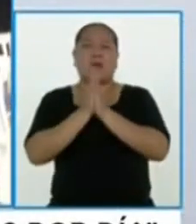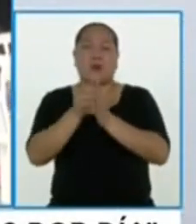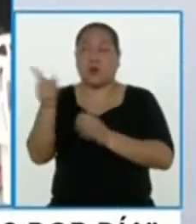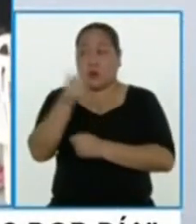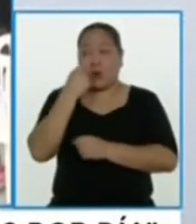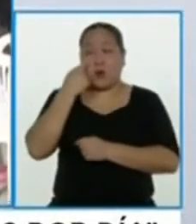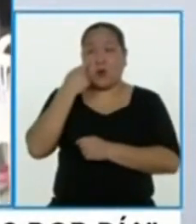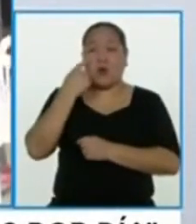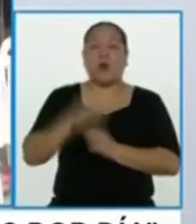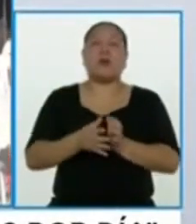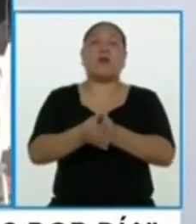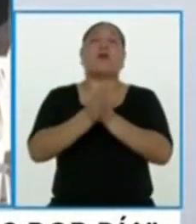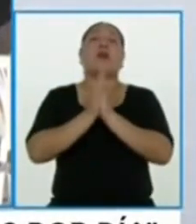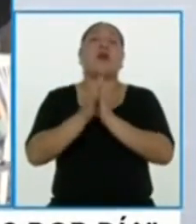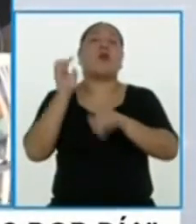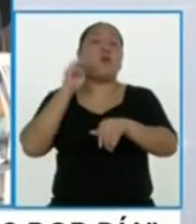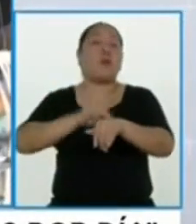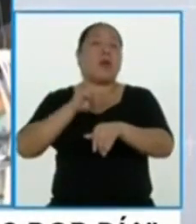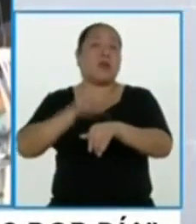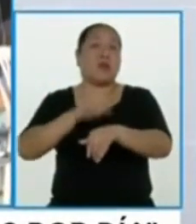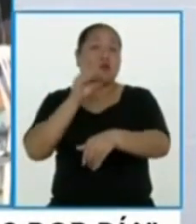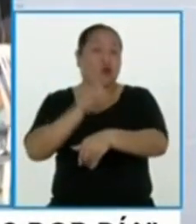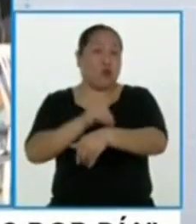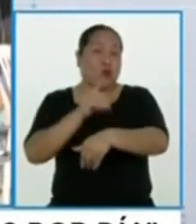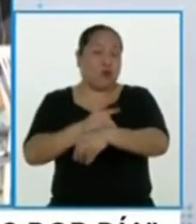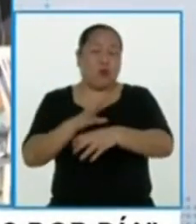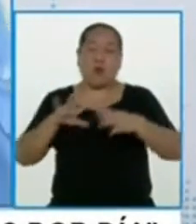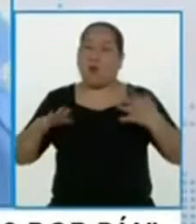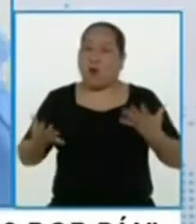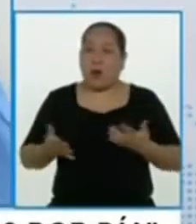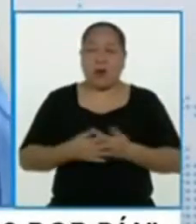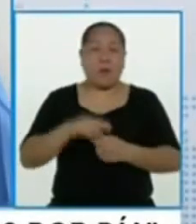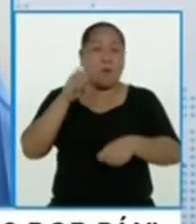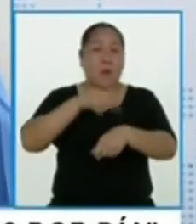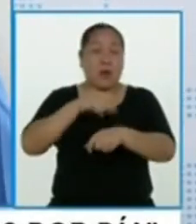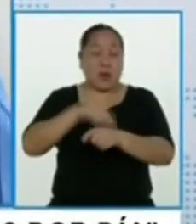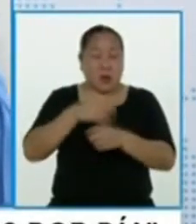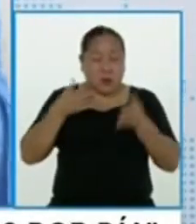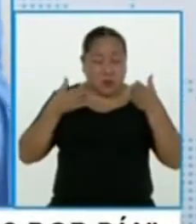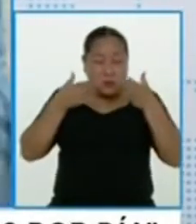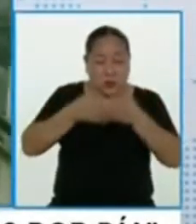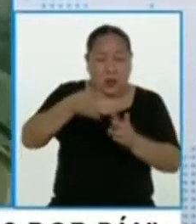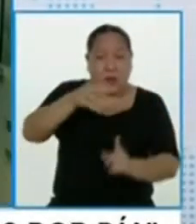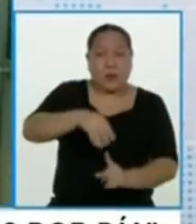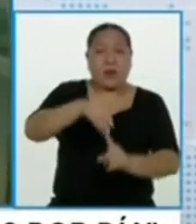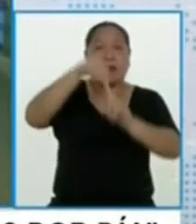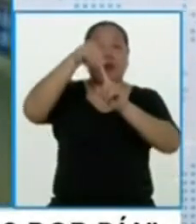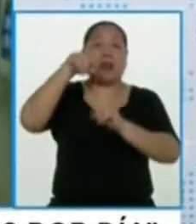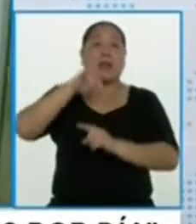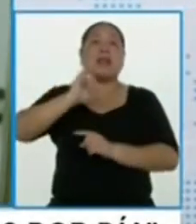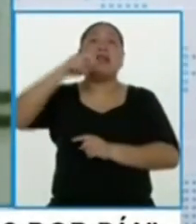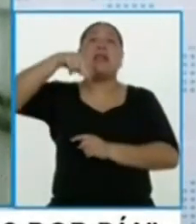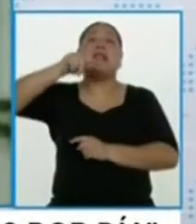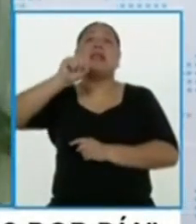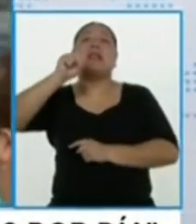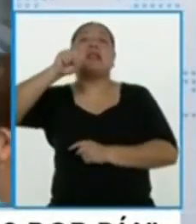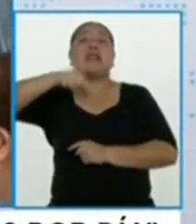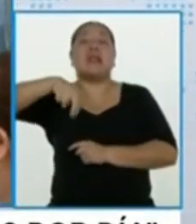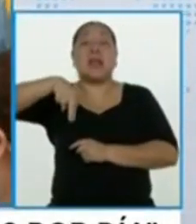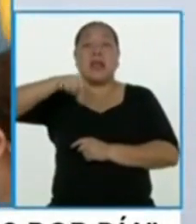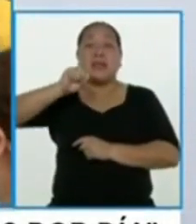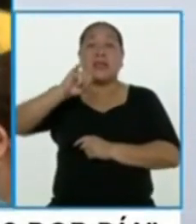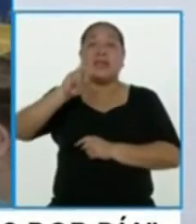usted el tema de los médicos. Ya la carencia de médicos intensivistas especialmente, y las autoridades, los gobernadores regionales,